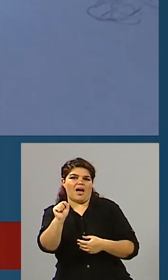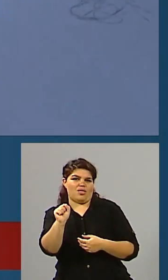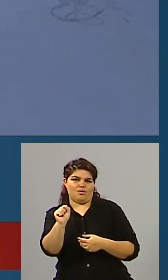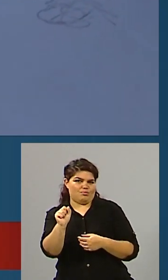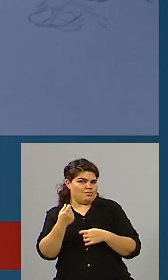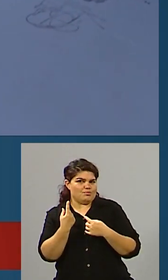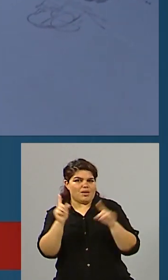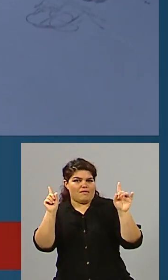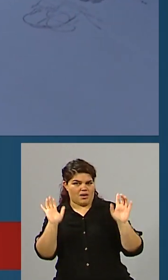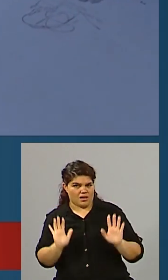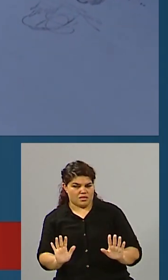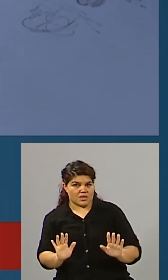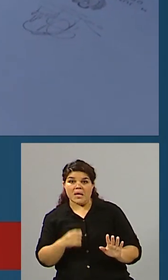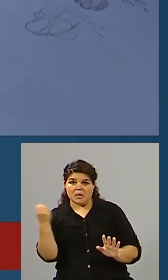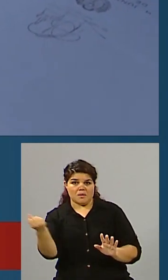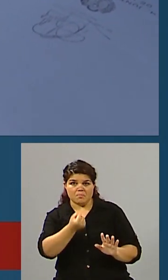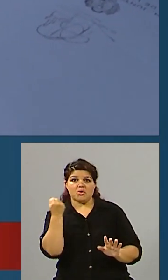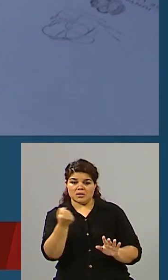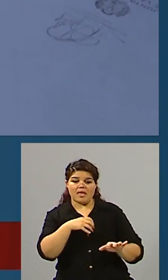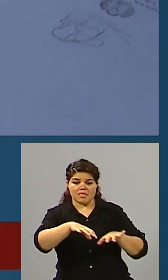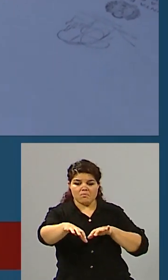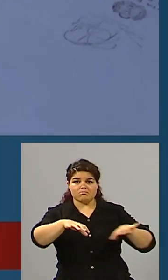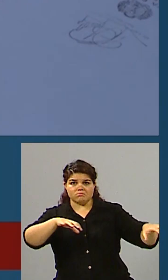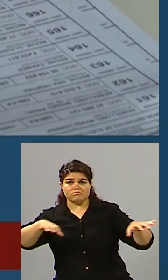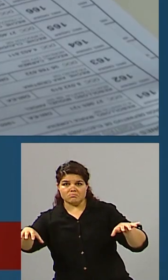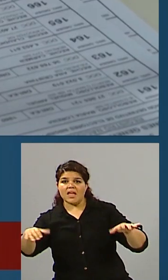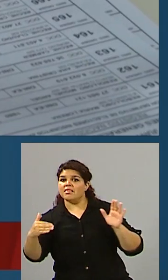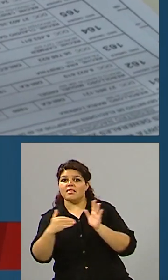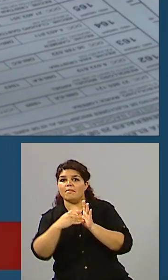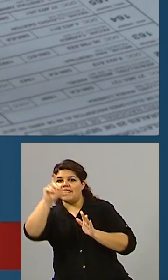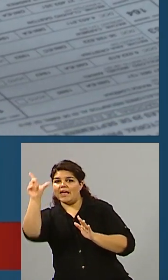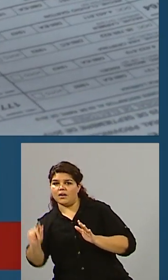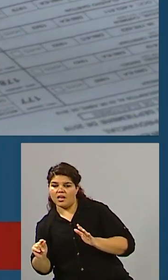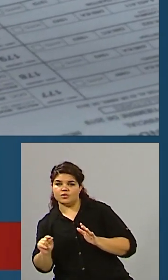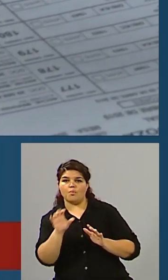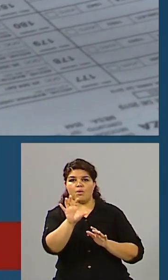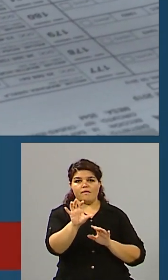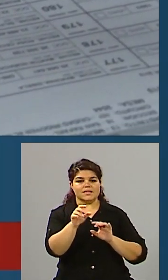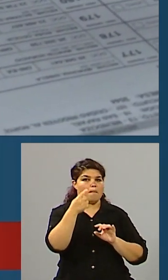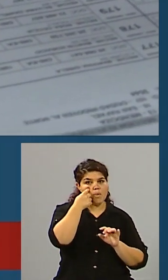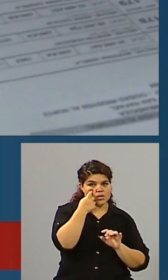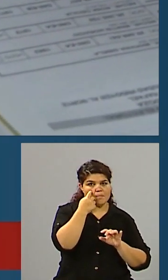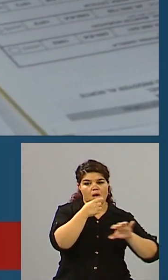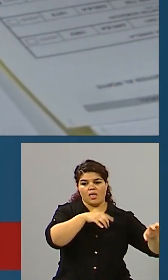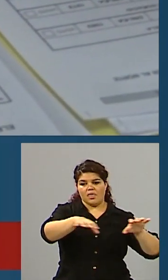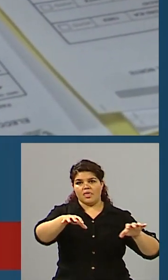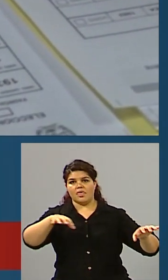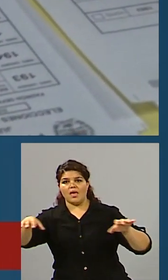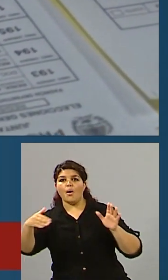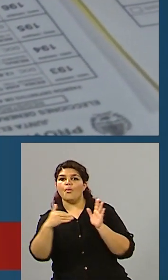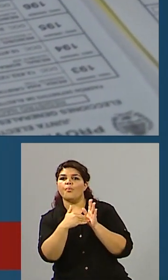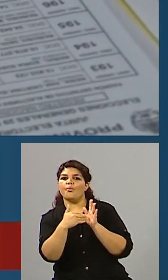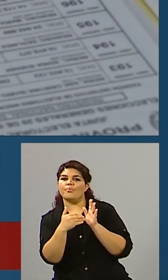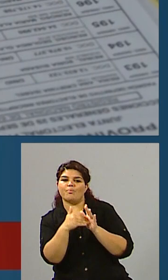importante también, a pesar de esa molestia que puede generar ese desdoblamiento y lo largo del calendario electoral, que